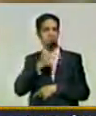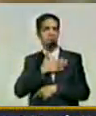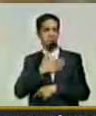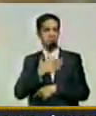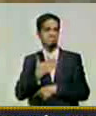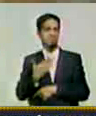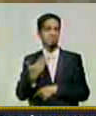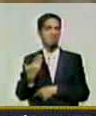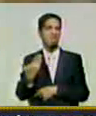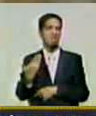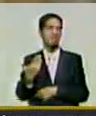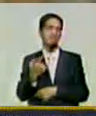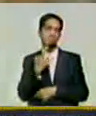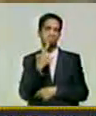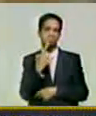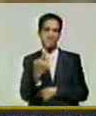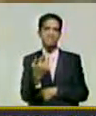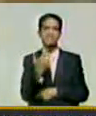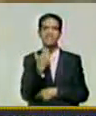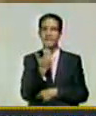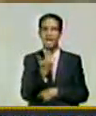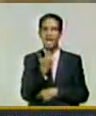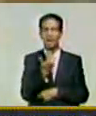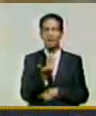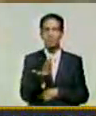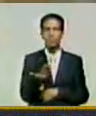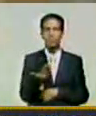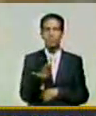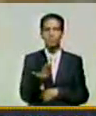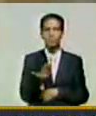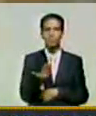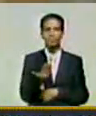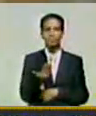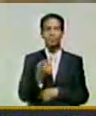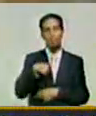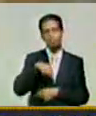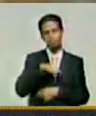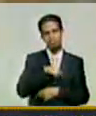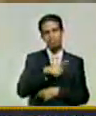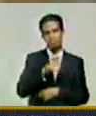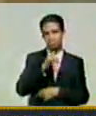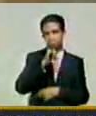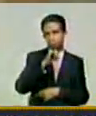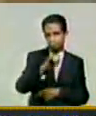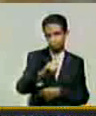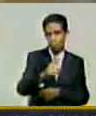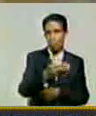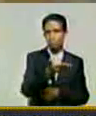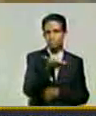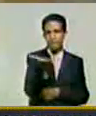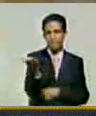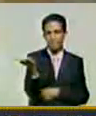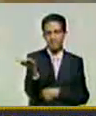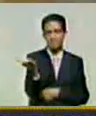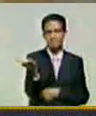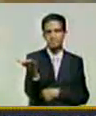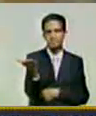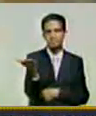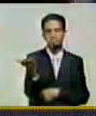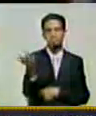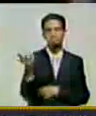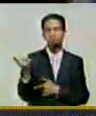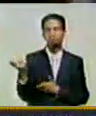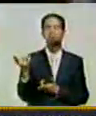ofrecido para ser garantes de este mensaje que nosotros le acabamos de dar a ustedes, quiere dar algunas